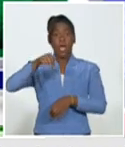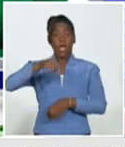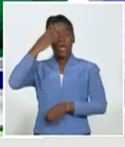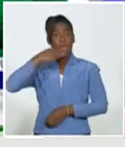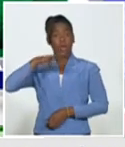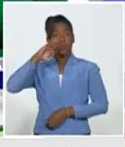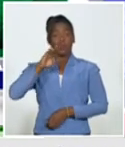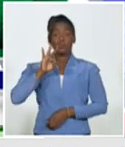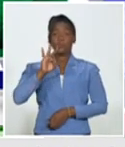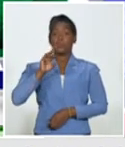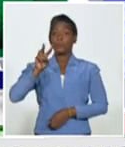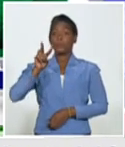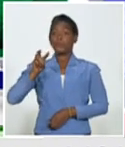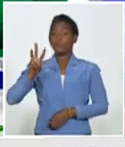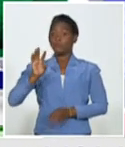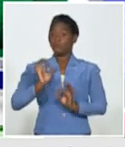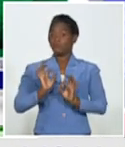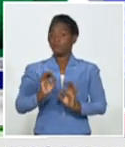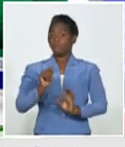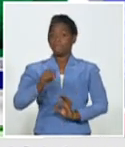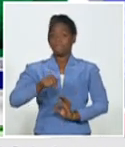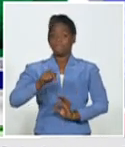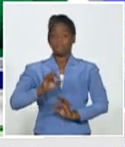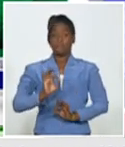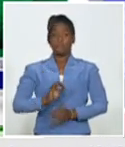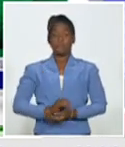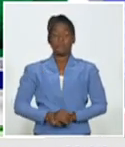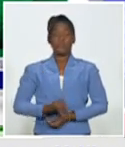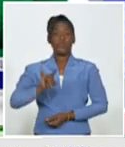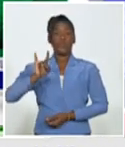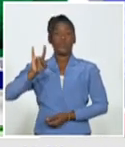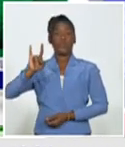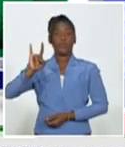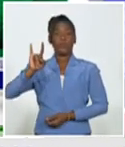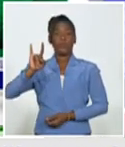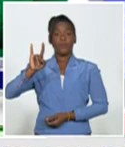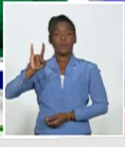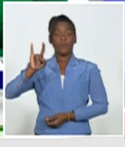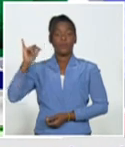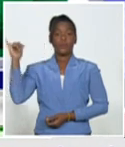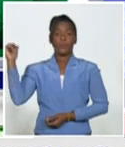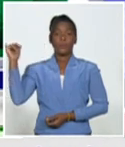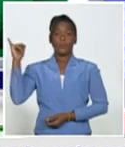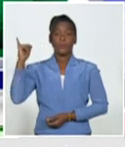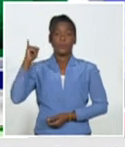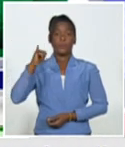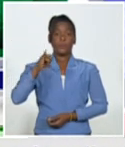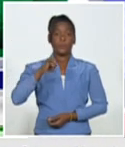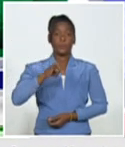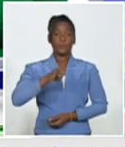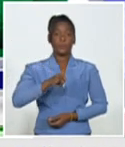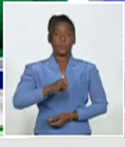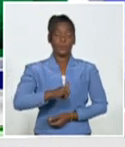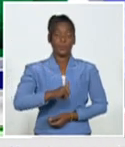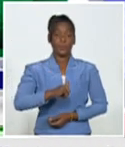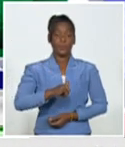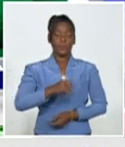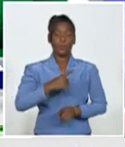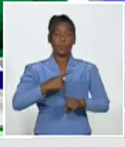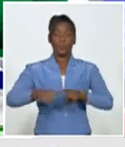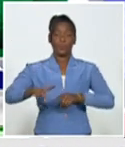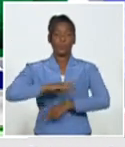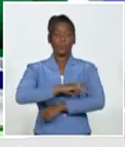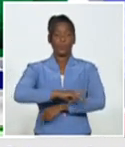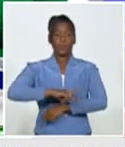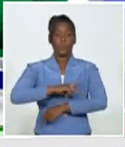823. Y 9 personas arribaron recientemente a nuestro país y con el